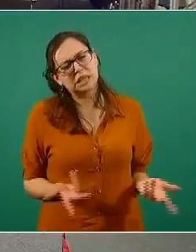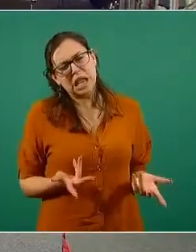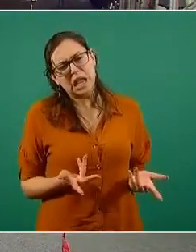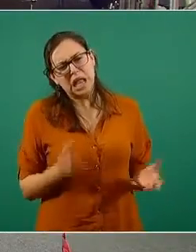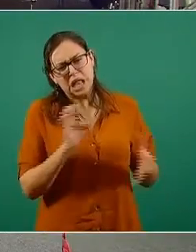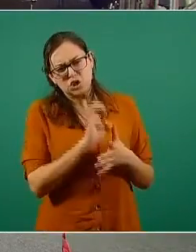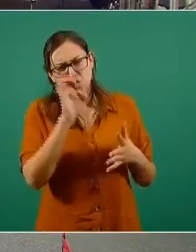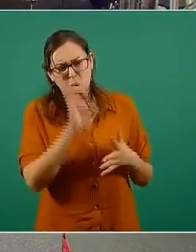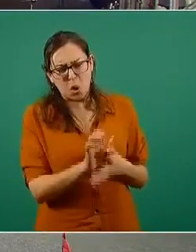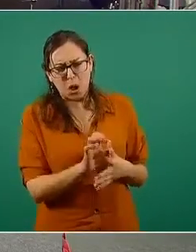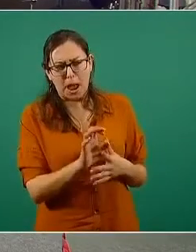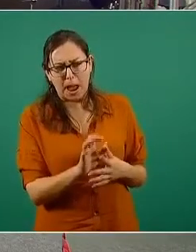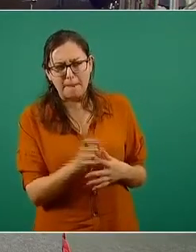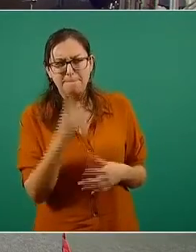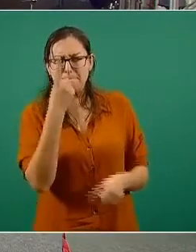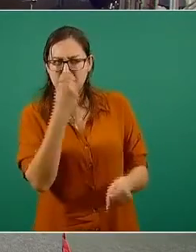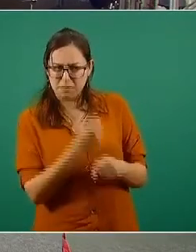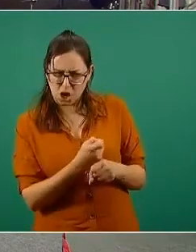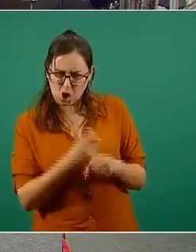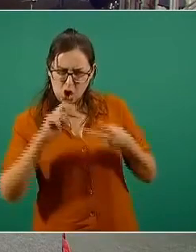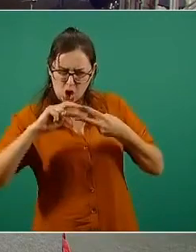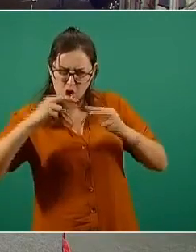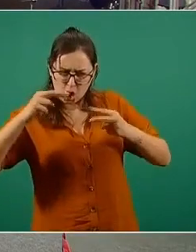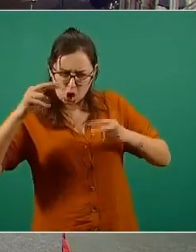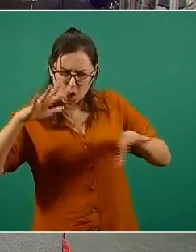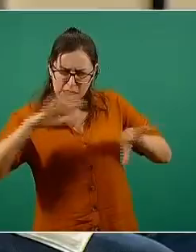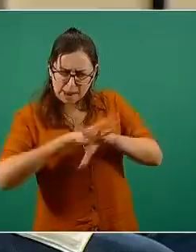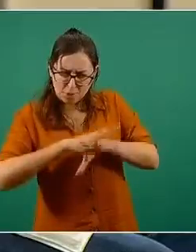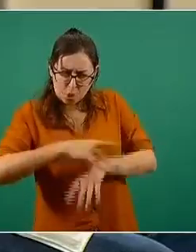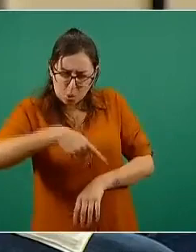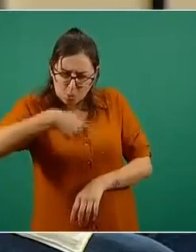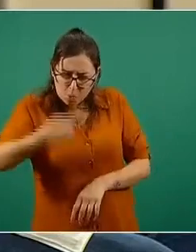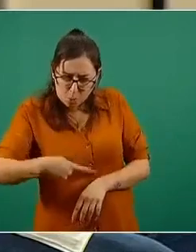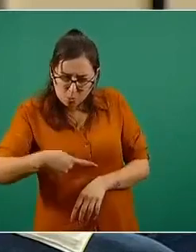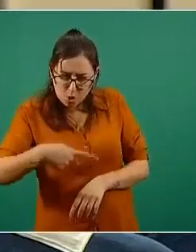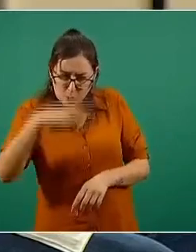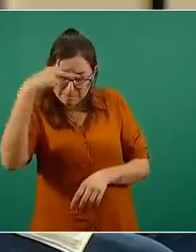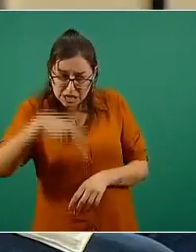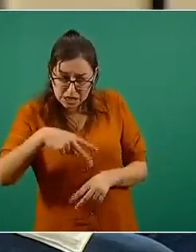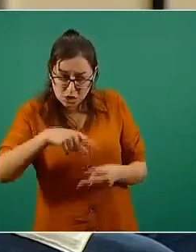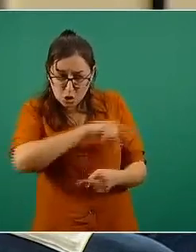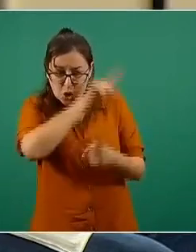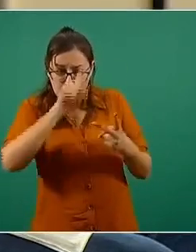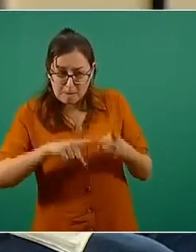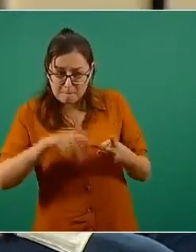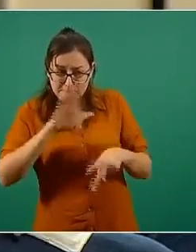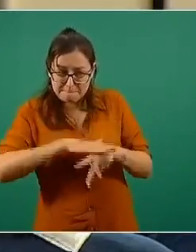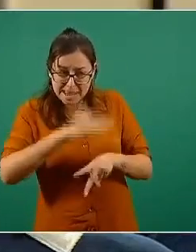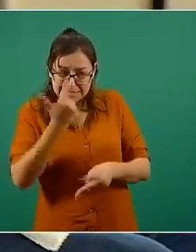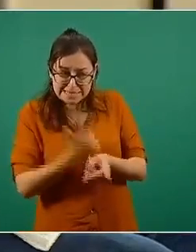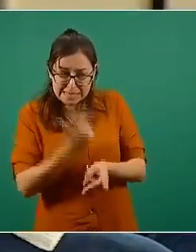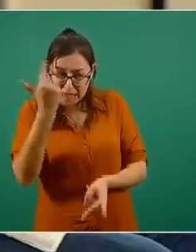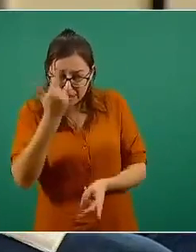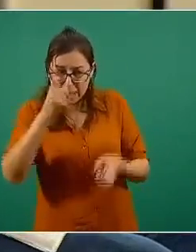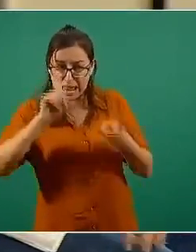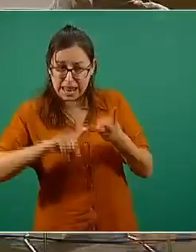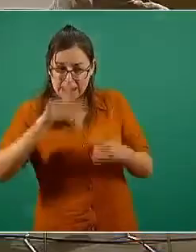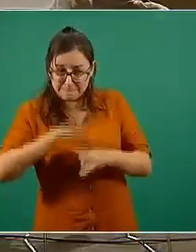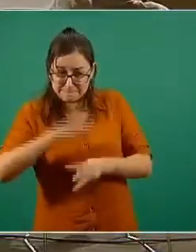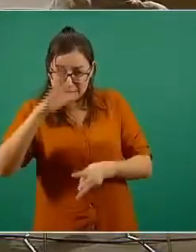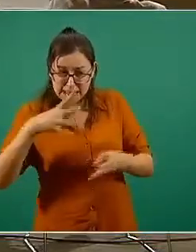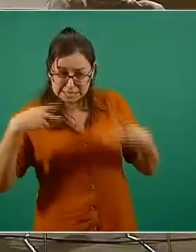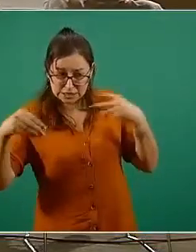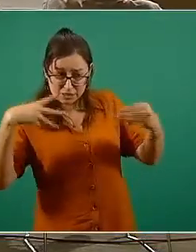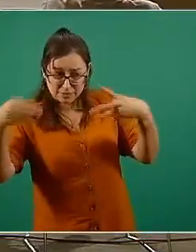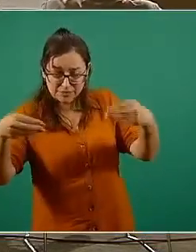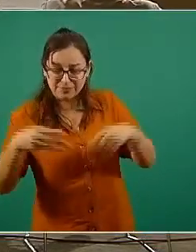saber si es una variante mexicana y después si es más virulenta y es más transmisible. Sí, por eso es que cuando se habla, y insisto,